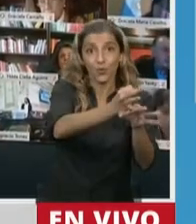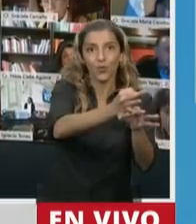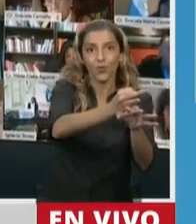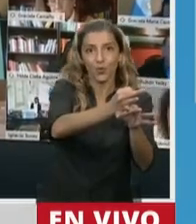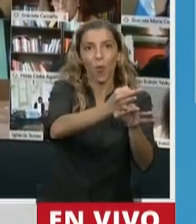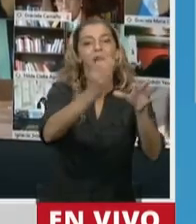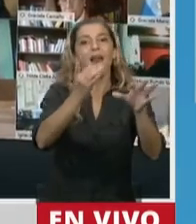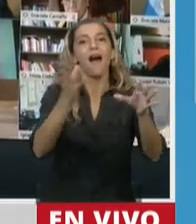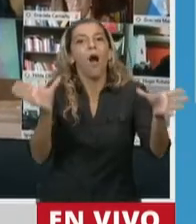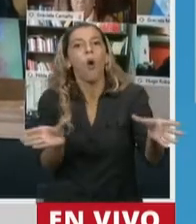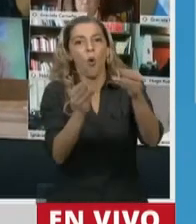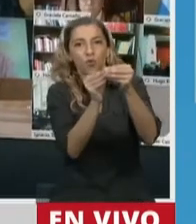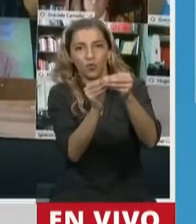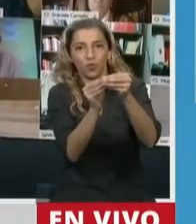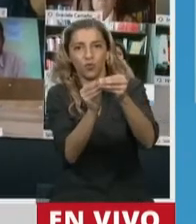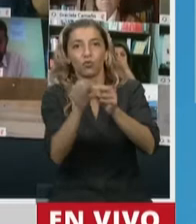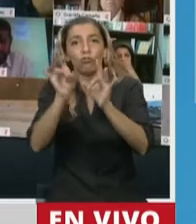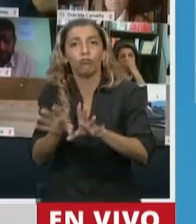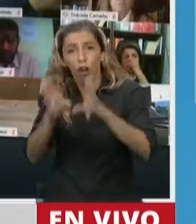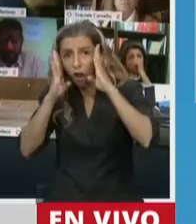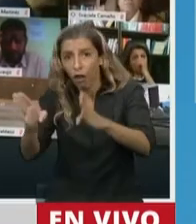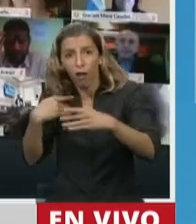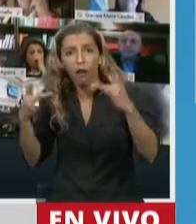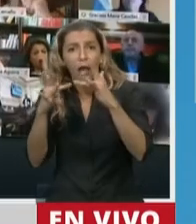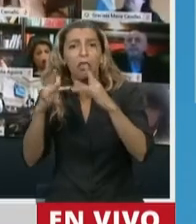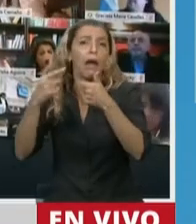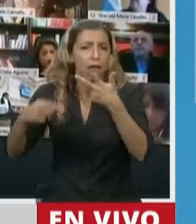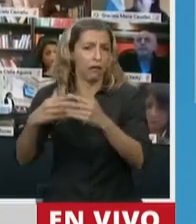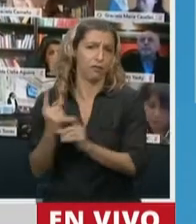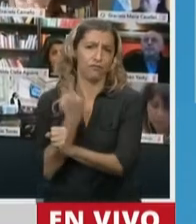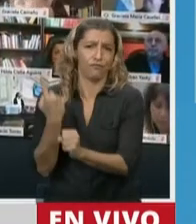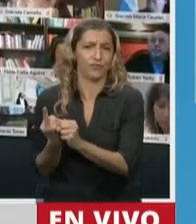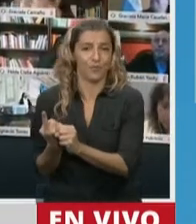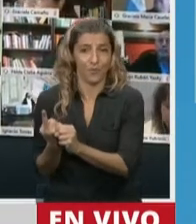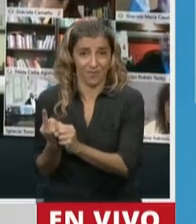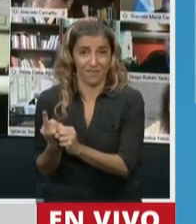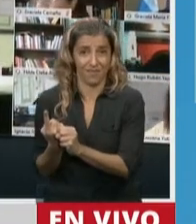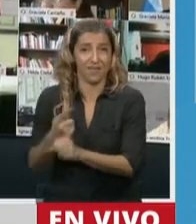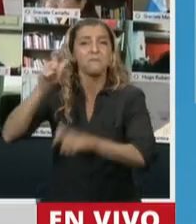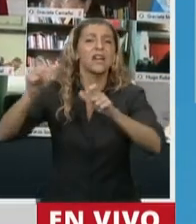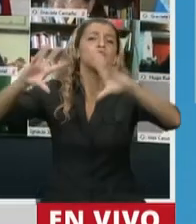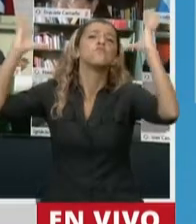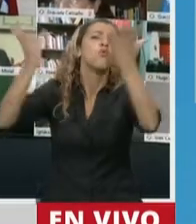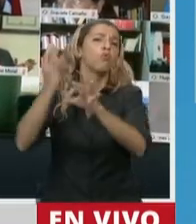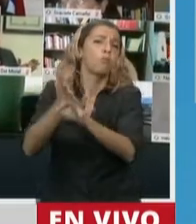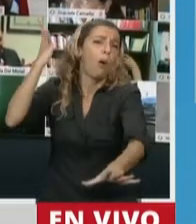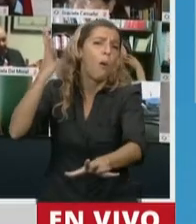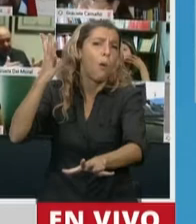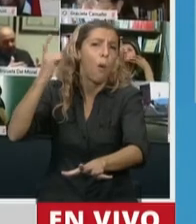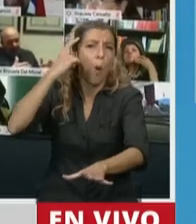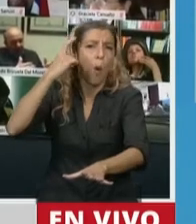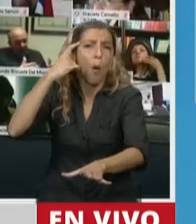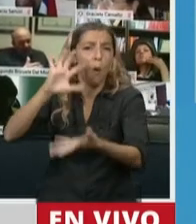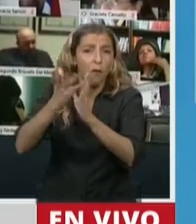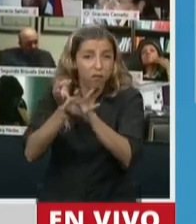la centralidad. Los pedagogos del mundo defienden esta postura. Ahora, no todo el mundo defiende esta